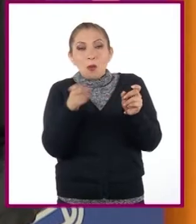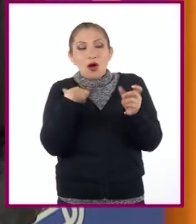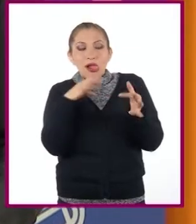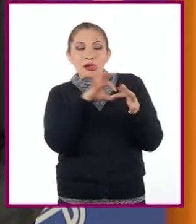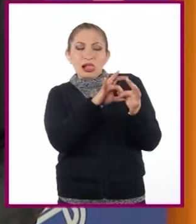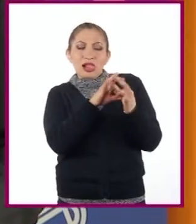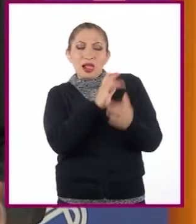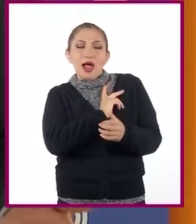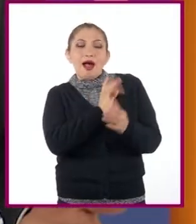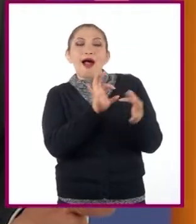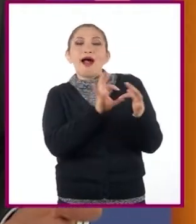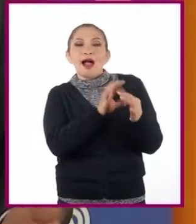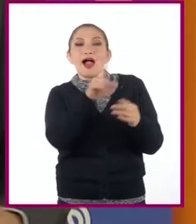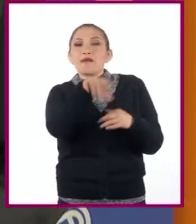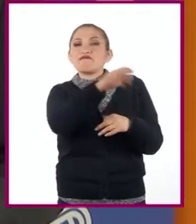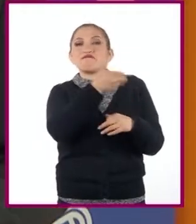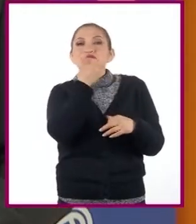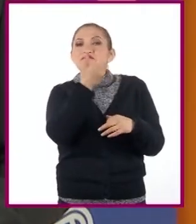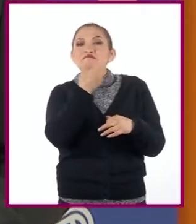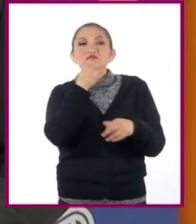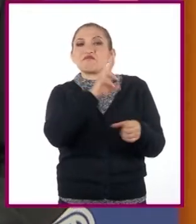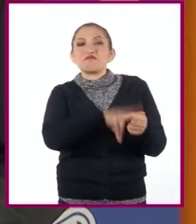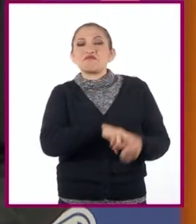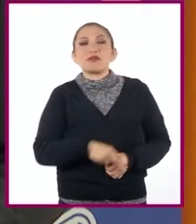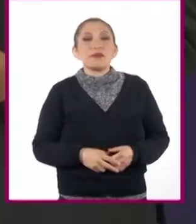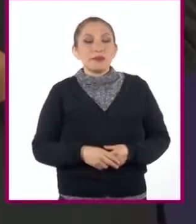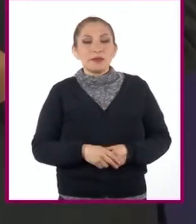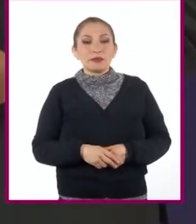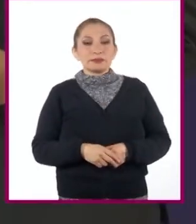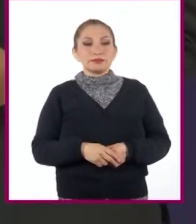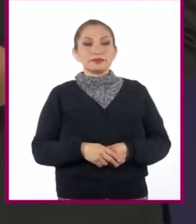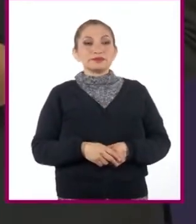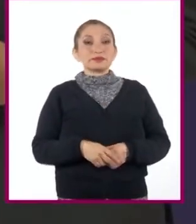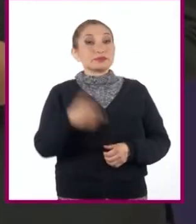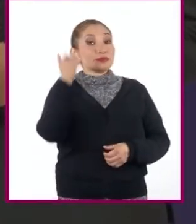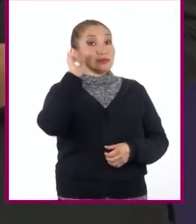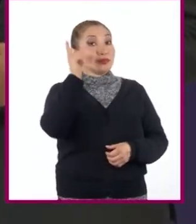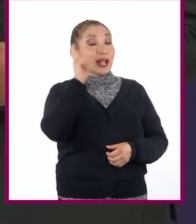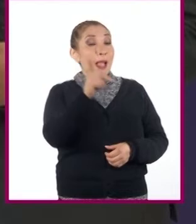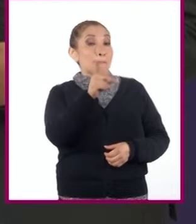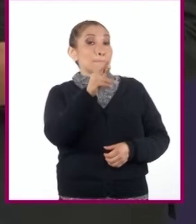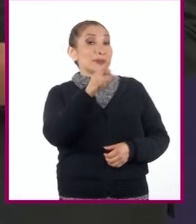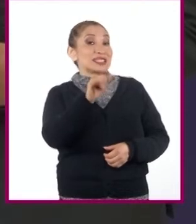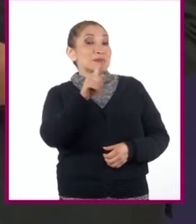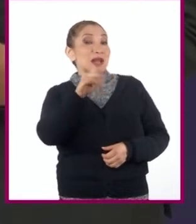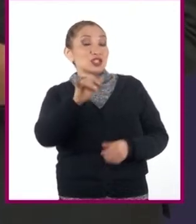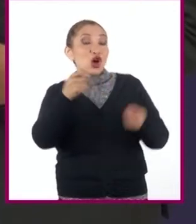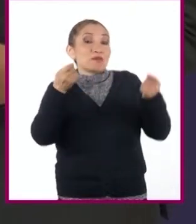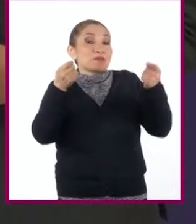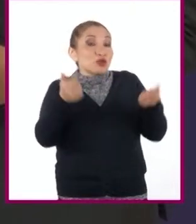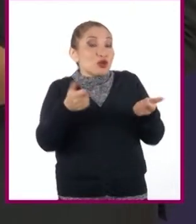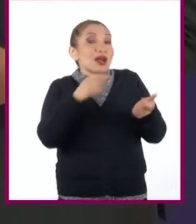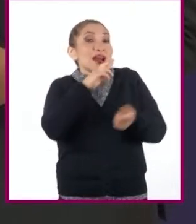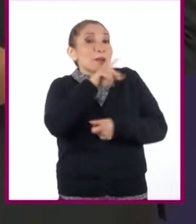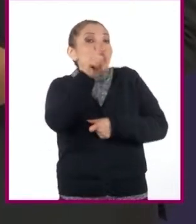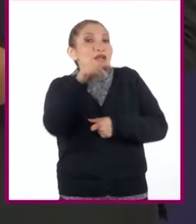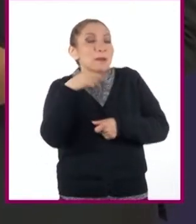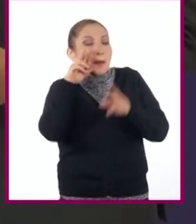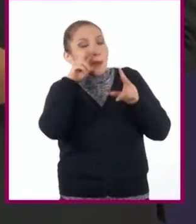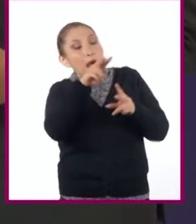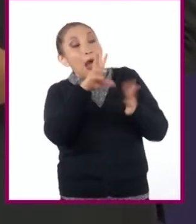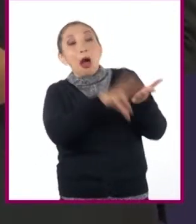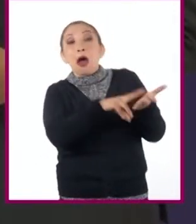familiaridad y cercanía con lo cotidiano. Pues esperamos que en un pris-pras o en un tris-tras estemos